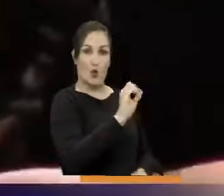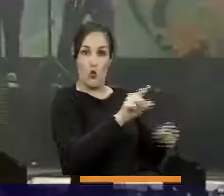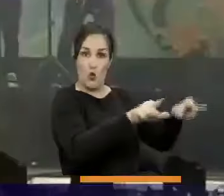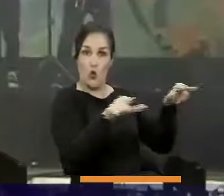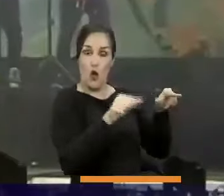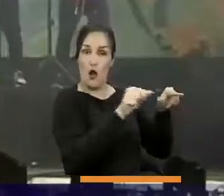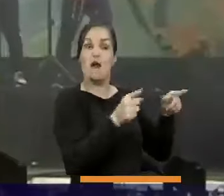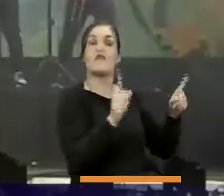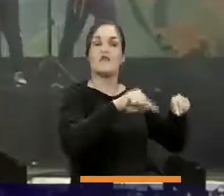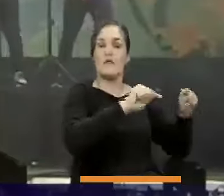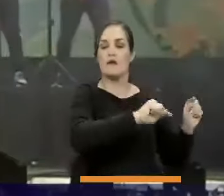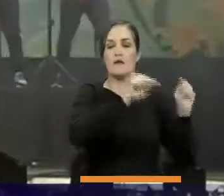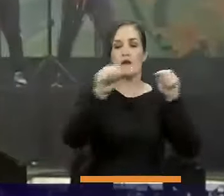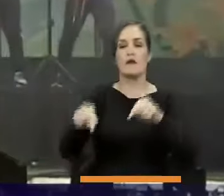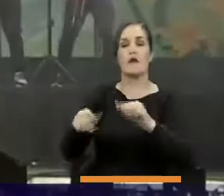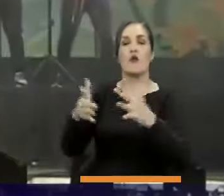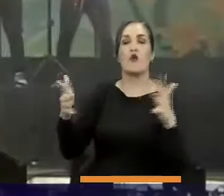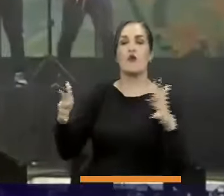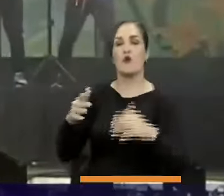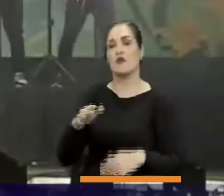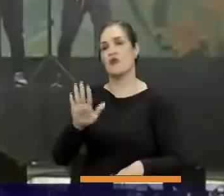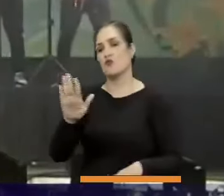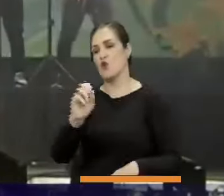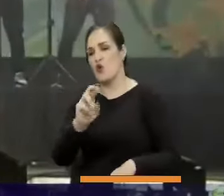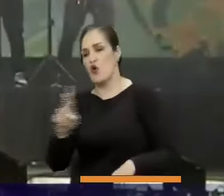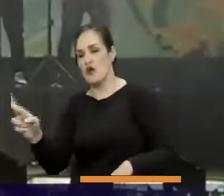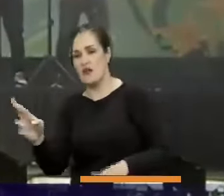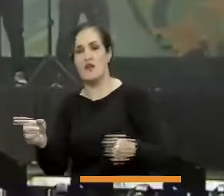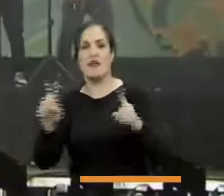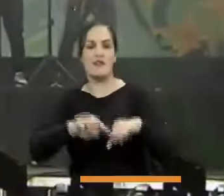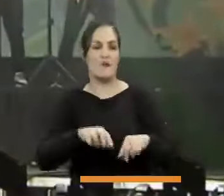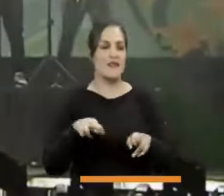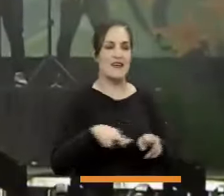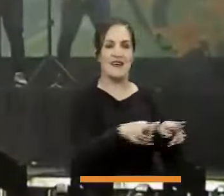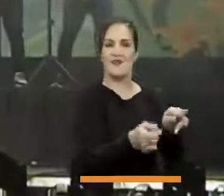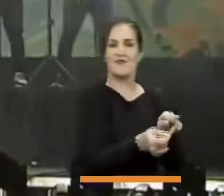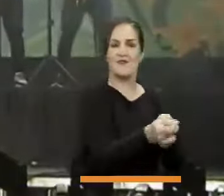trasladará a lugares como el Boulevard del Oriente y el Boulevard del Río.